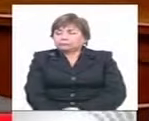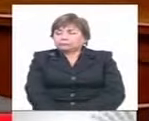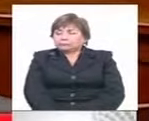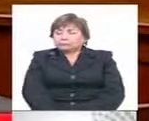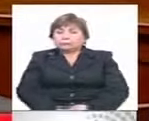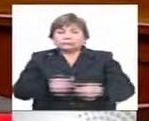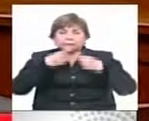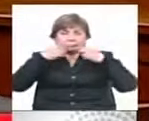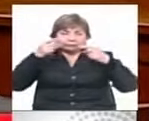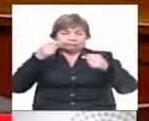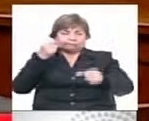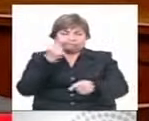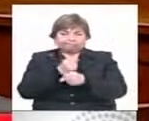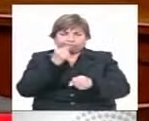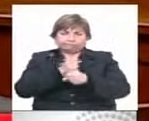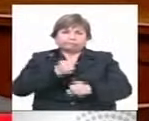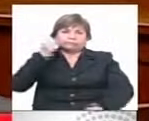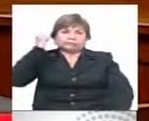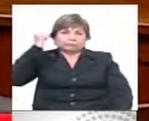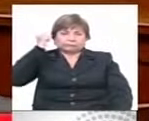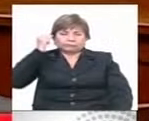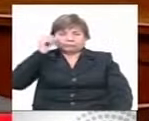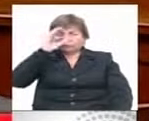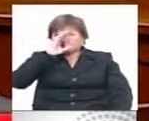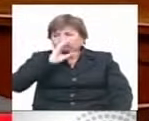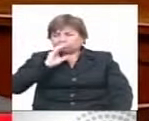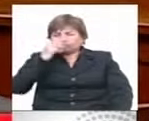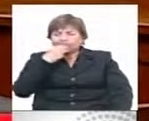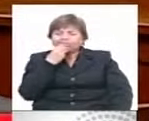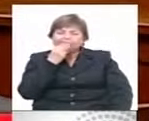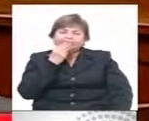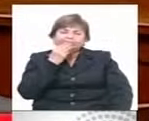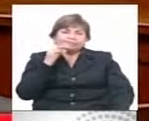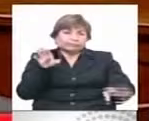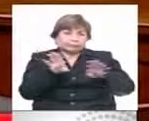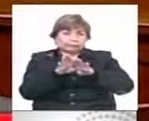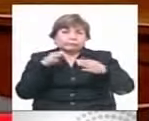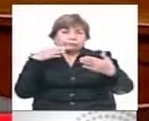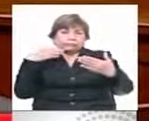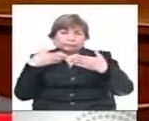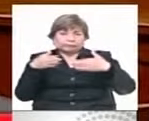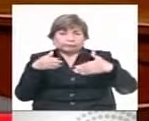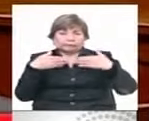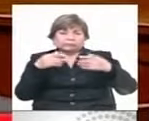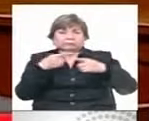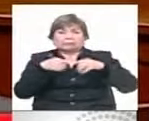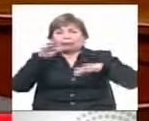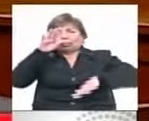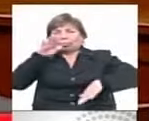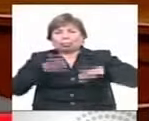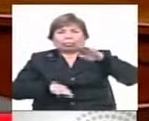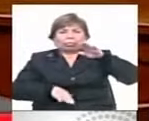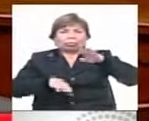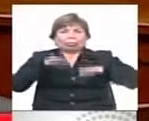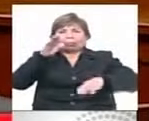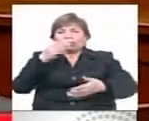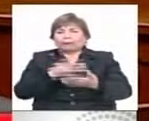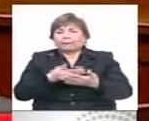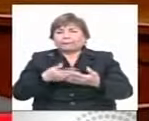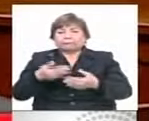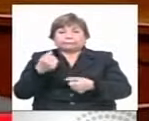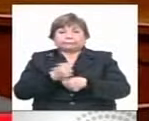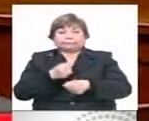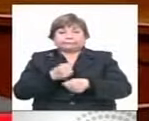Promoción de empleo con derechos. Buscando contribuir al cierre de la brecha de desigualdad de las personas en materia de empleo